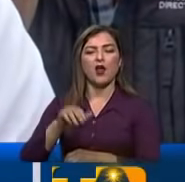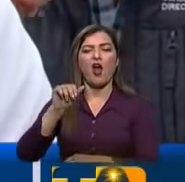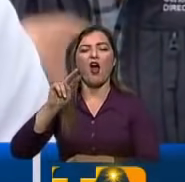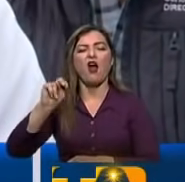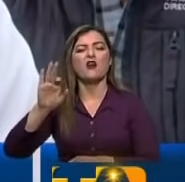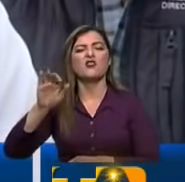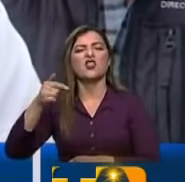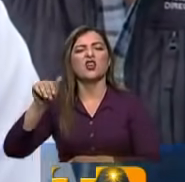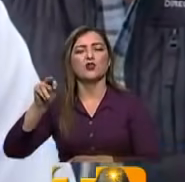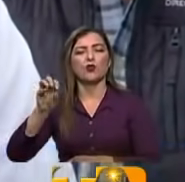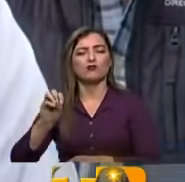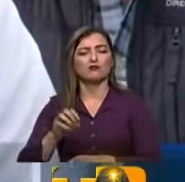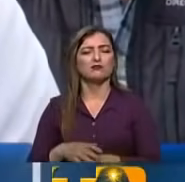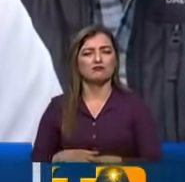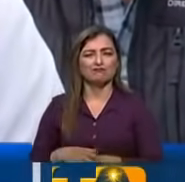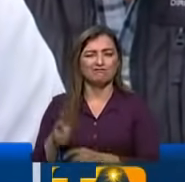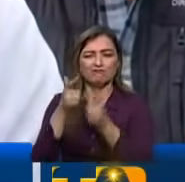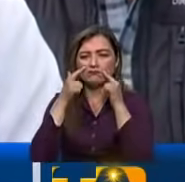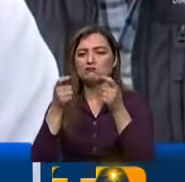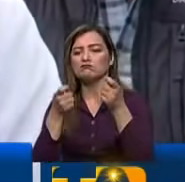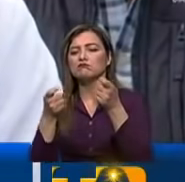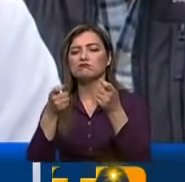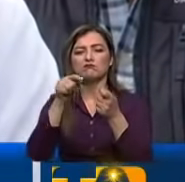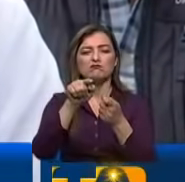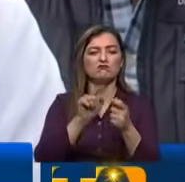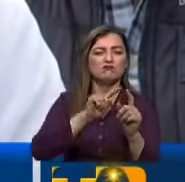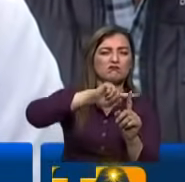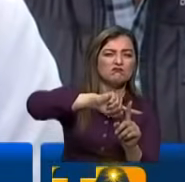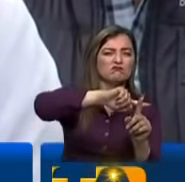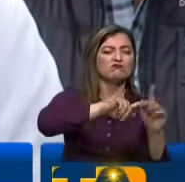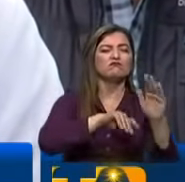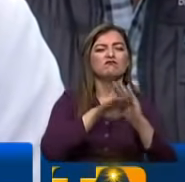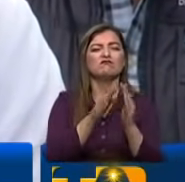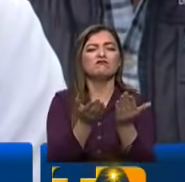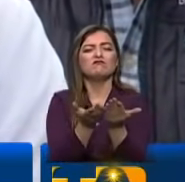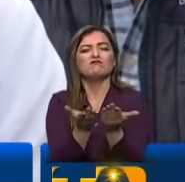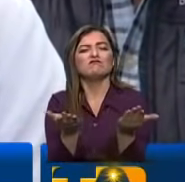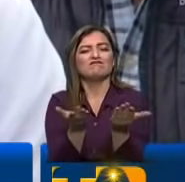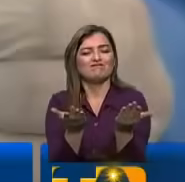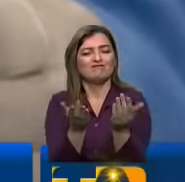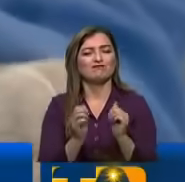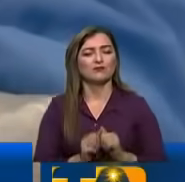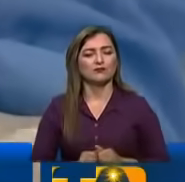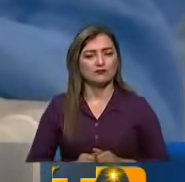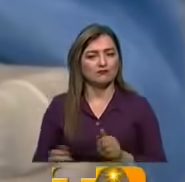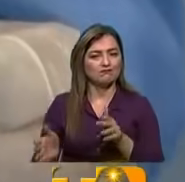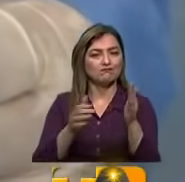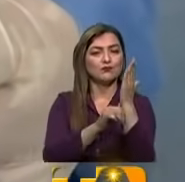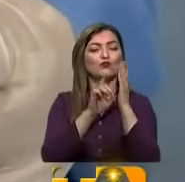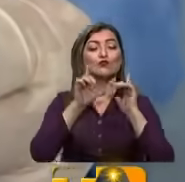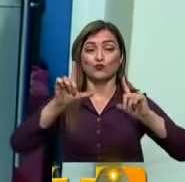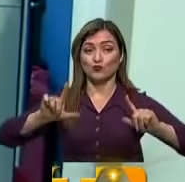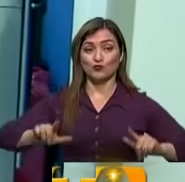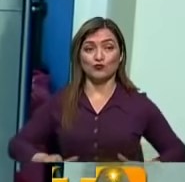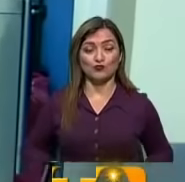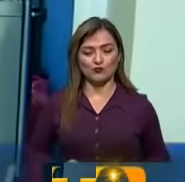están activamente vigilando los sectores en los cuales se encuentran cada unidad. Según el Ministerio de